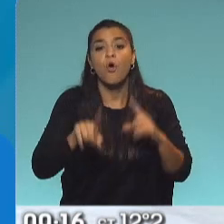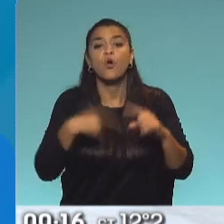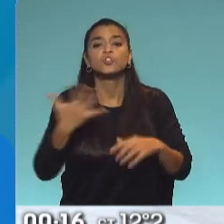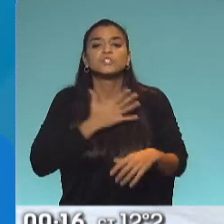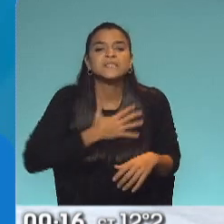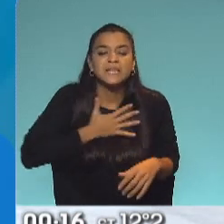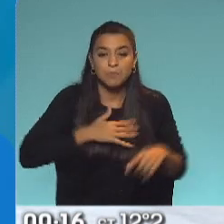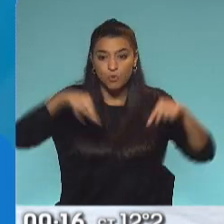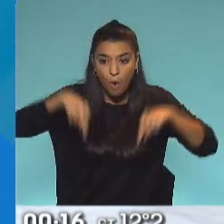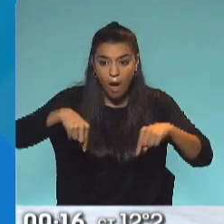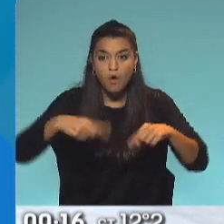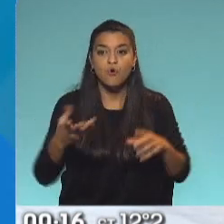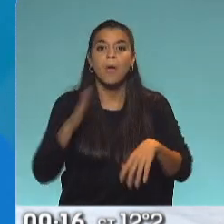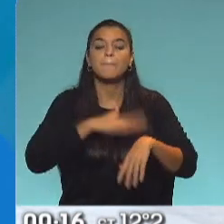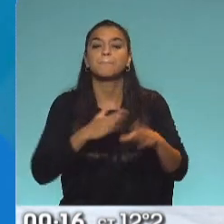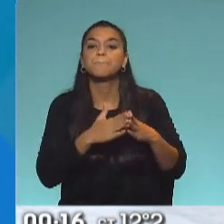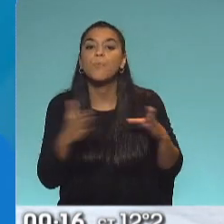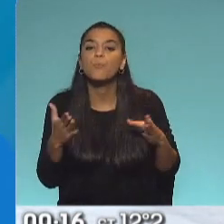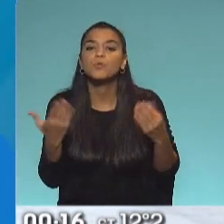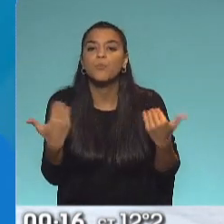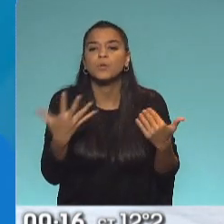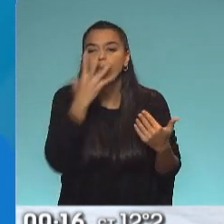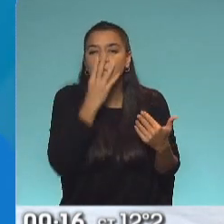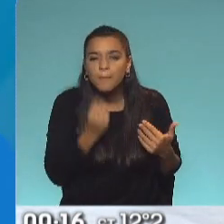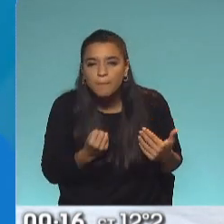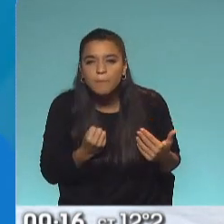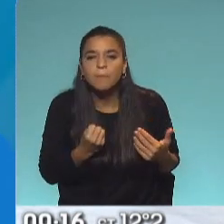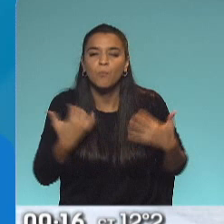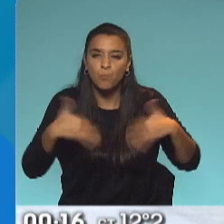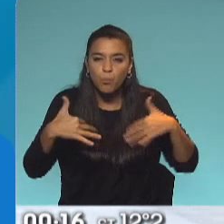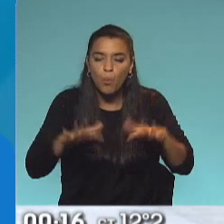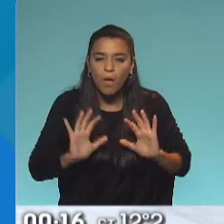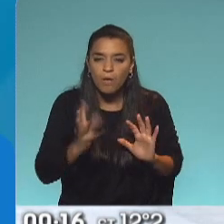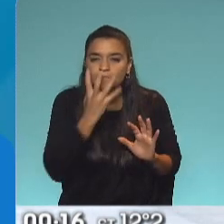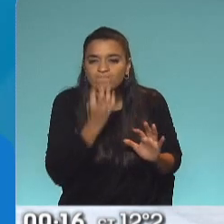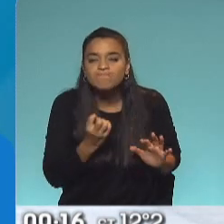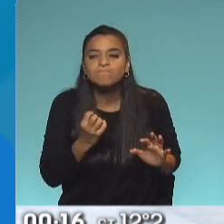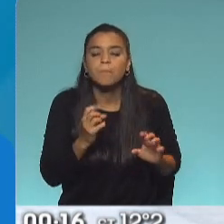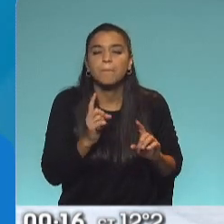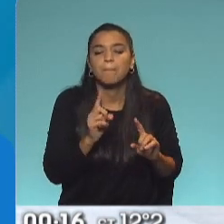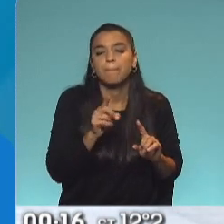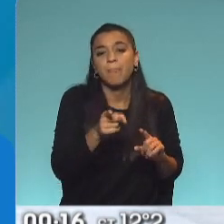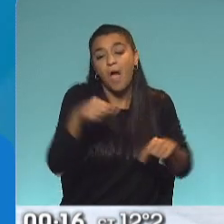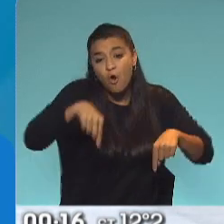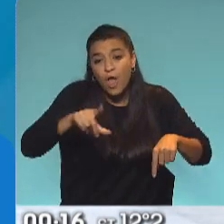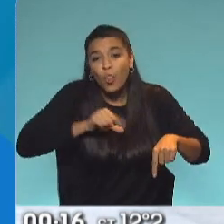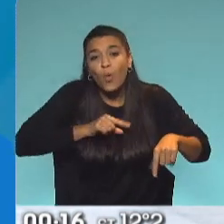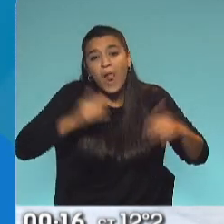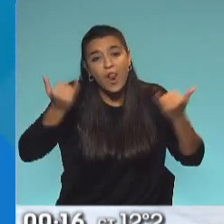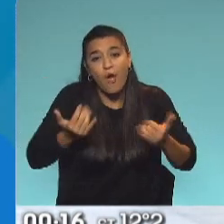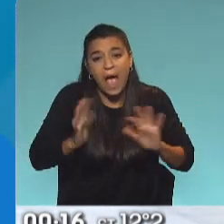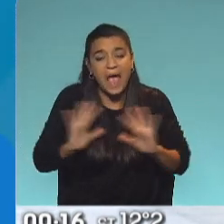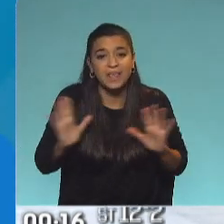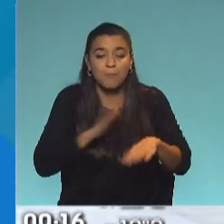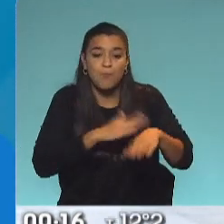en este momento momentos pueden ser momentos de tristeza estamos en realidad todos atravesando un duelo y ese duelo